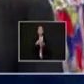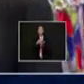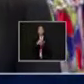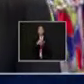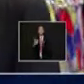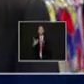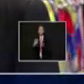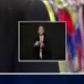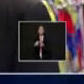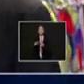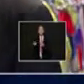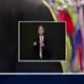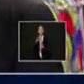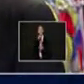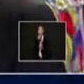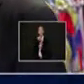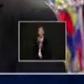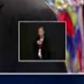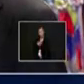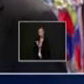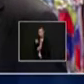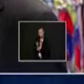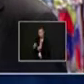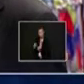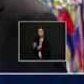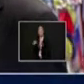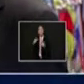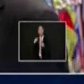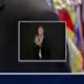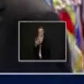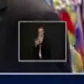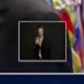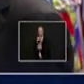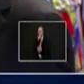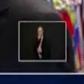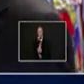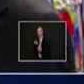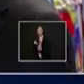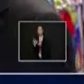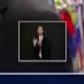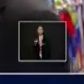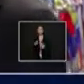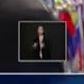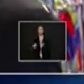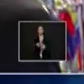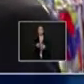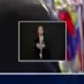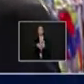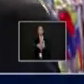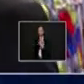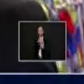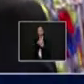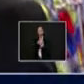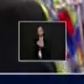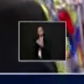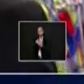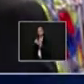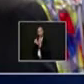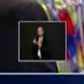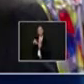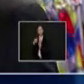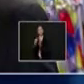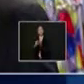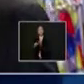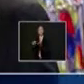medios, permanentemente estaba generando información, generando planteamientos respecto a lo que iba a ser propiamente los ejes principales de